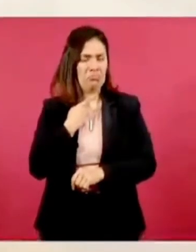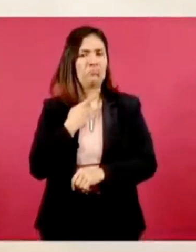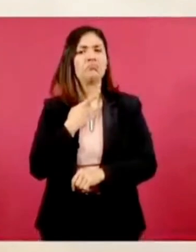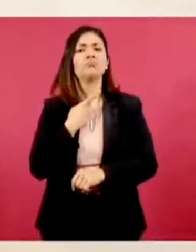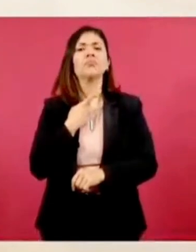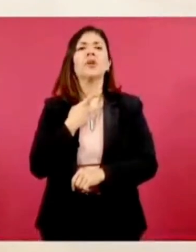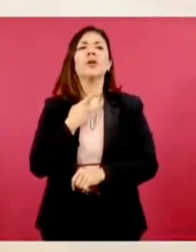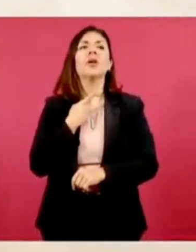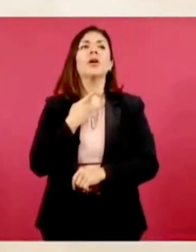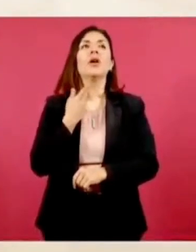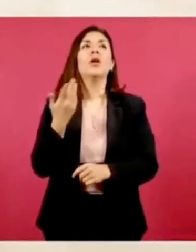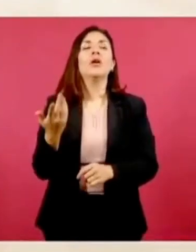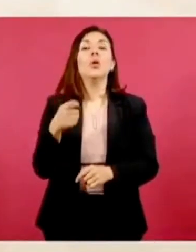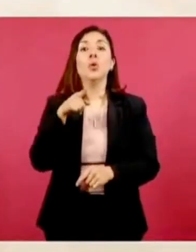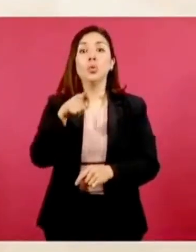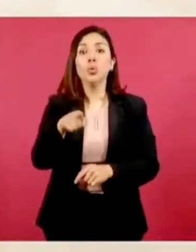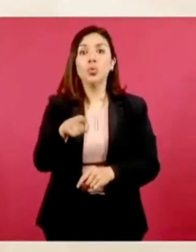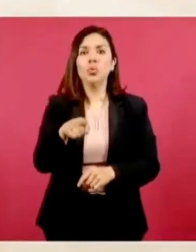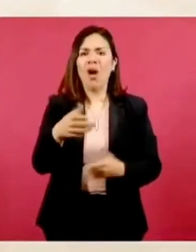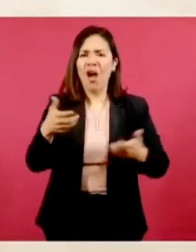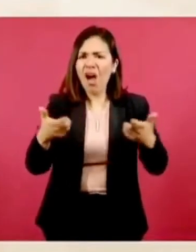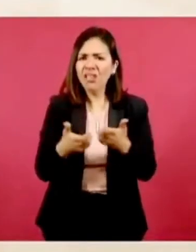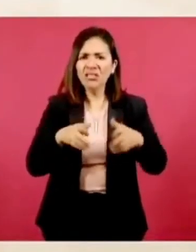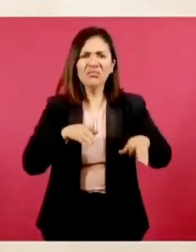si uno es deshonesto,